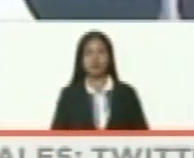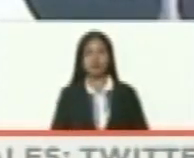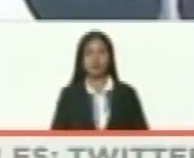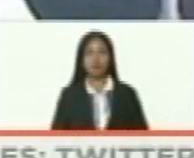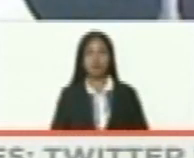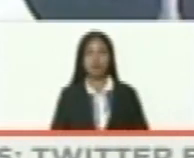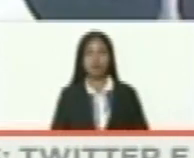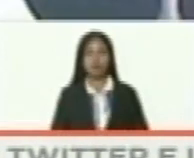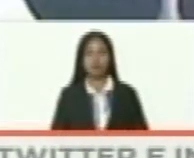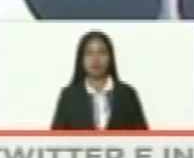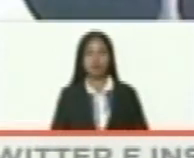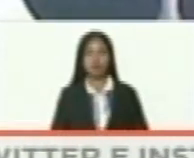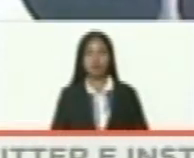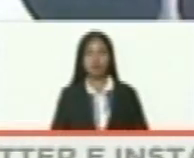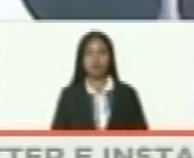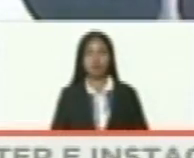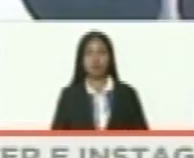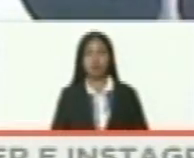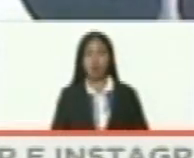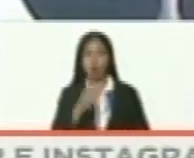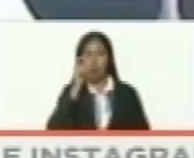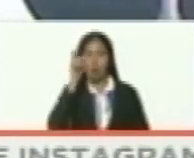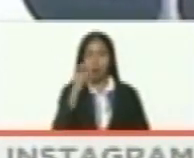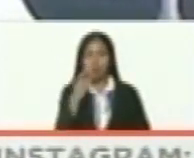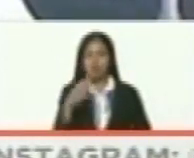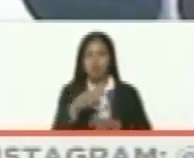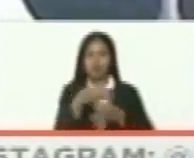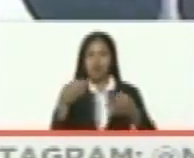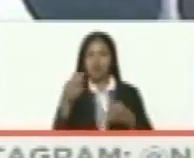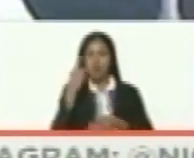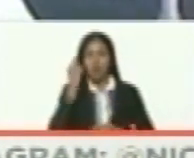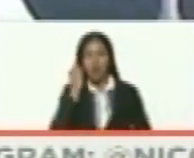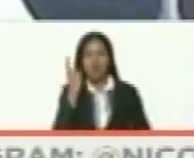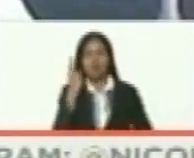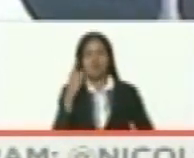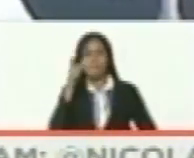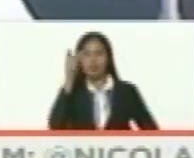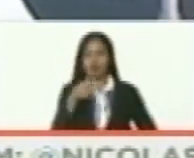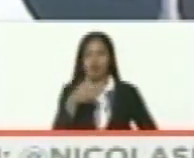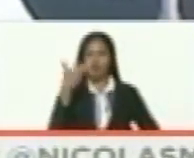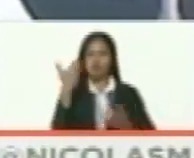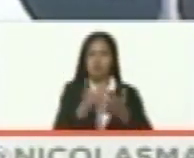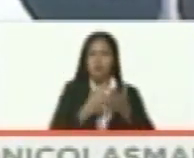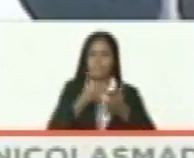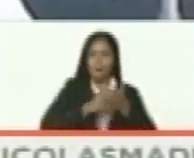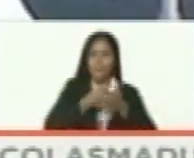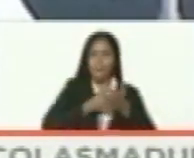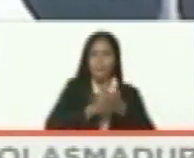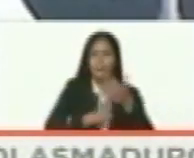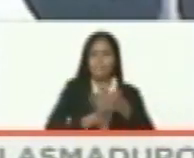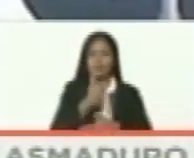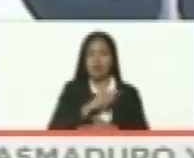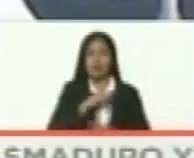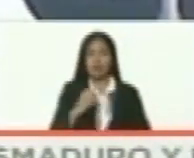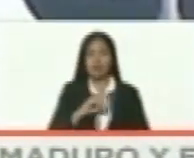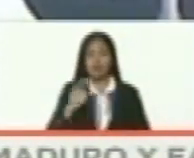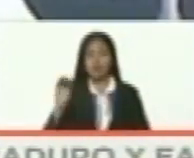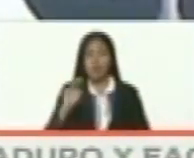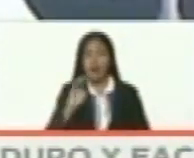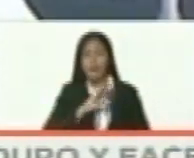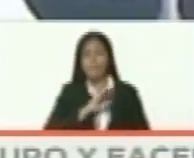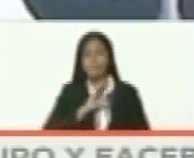Blanco. Cuna de grandes hombres y mujeres, de gente guerrera, rebelde, patriota. Los cumaneses son